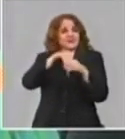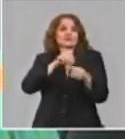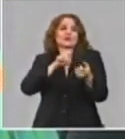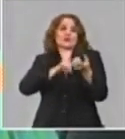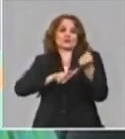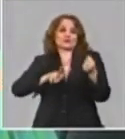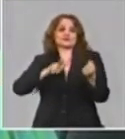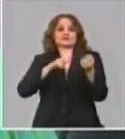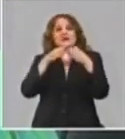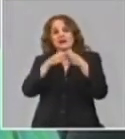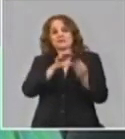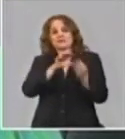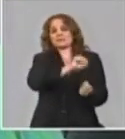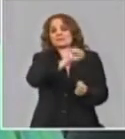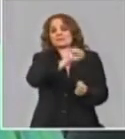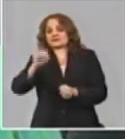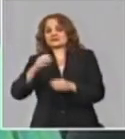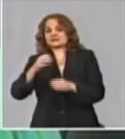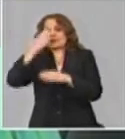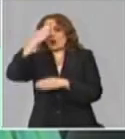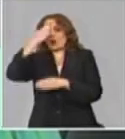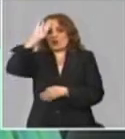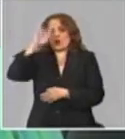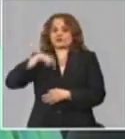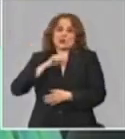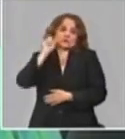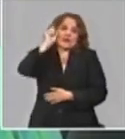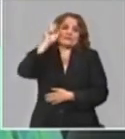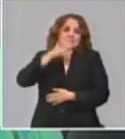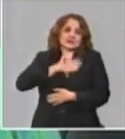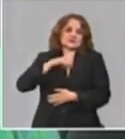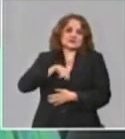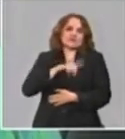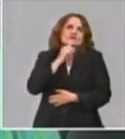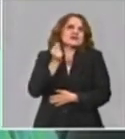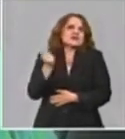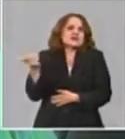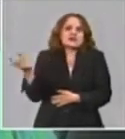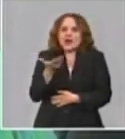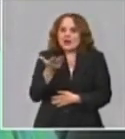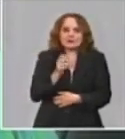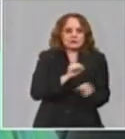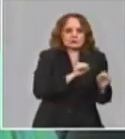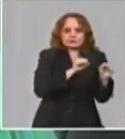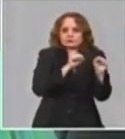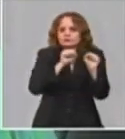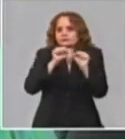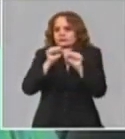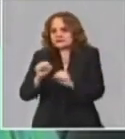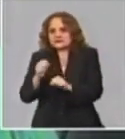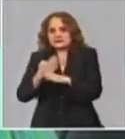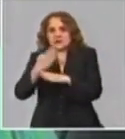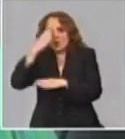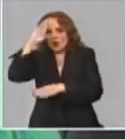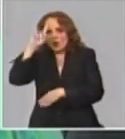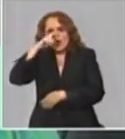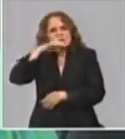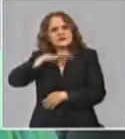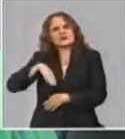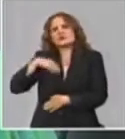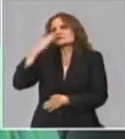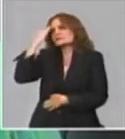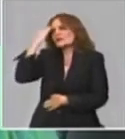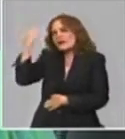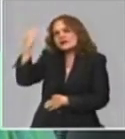para Santiago de Cuba. Y fue tan rápido y cuando llegamos allí el niño me dio las